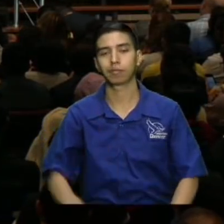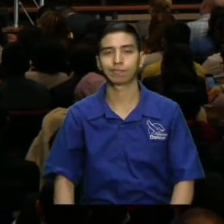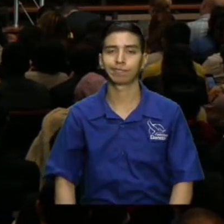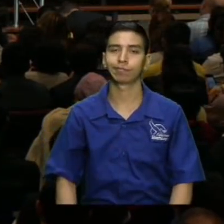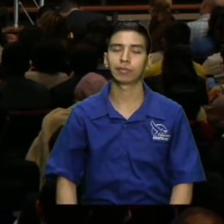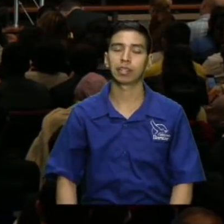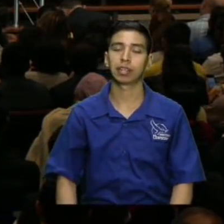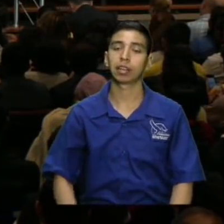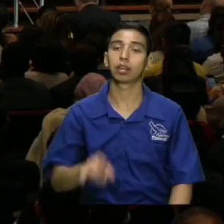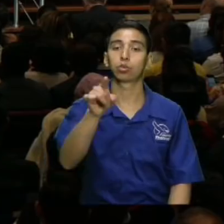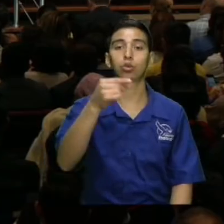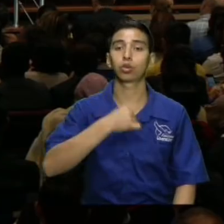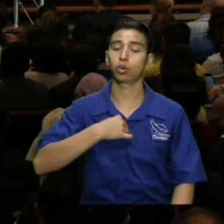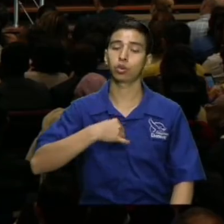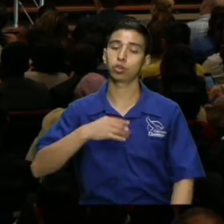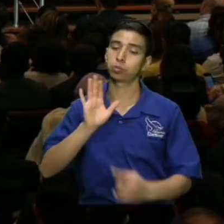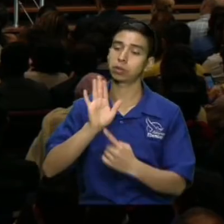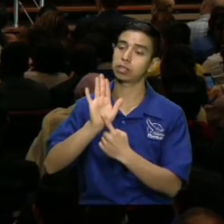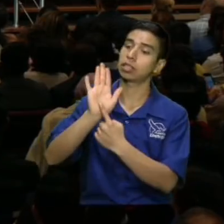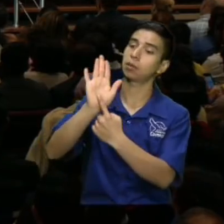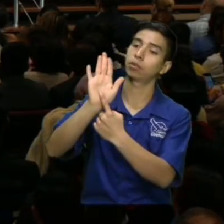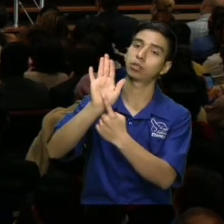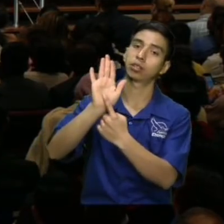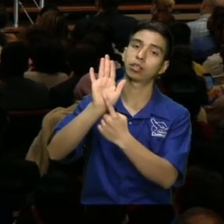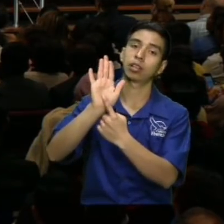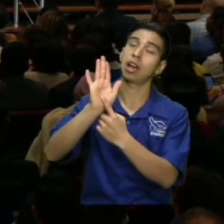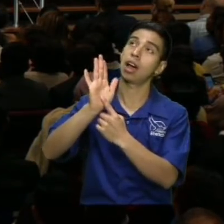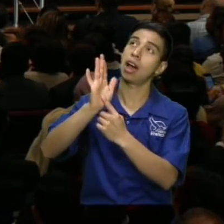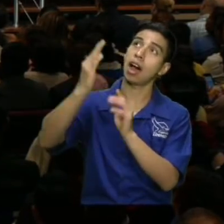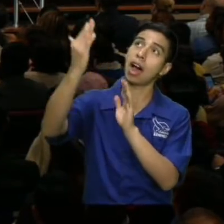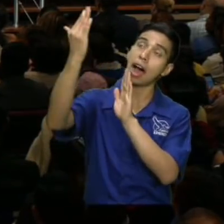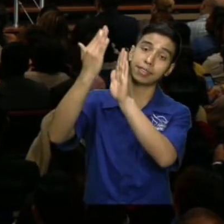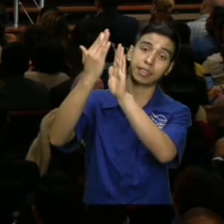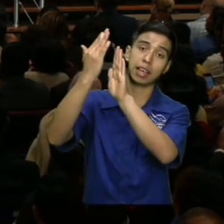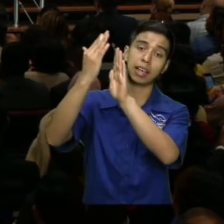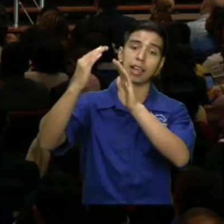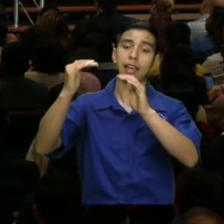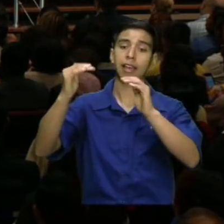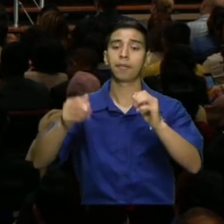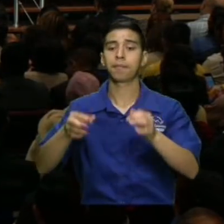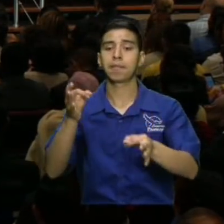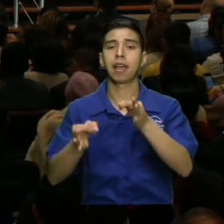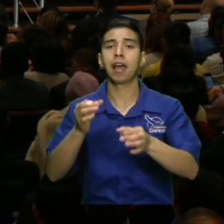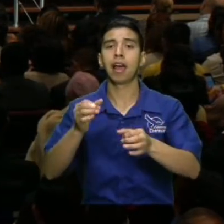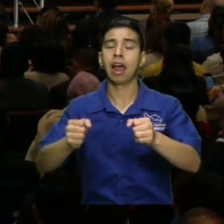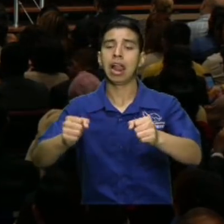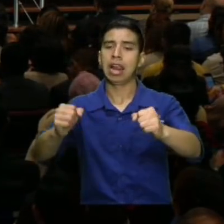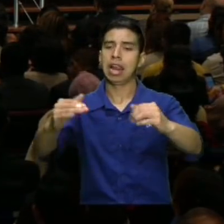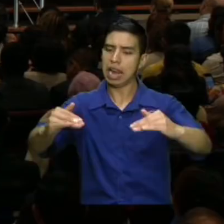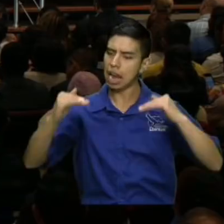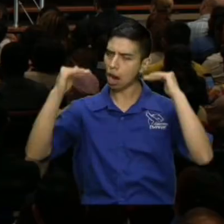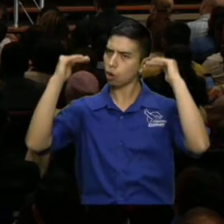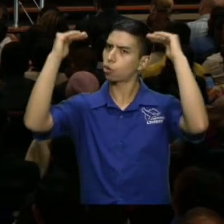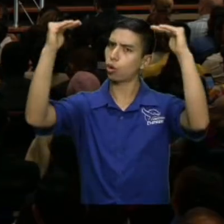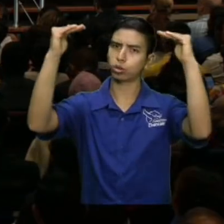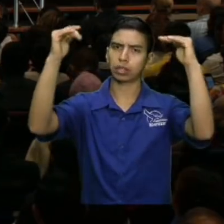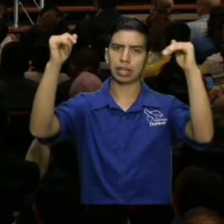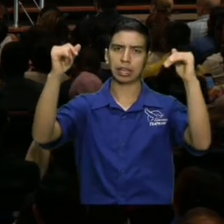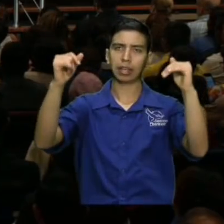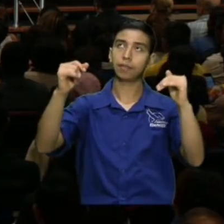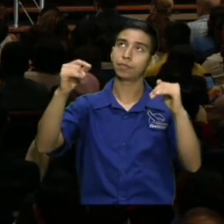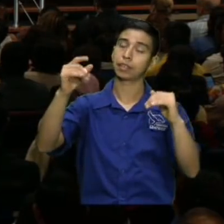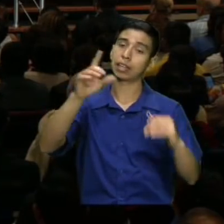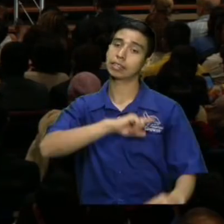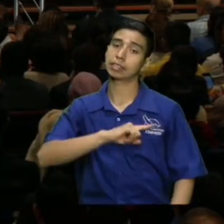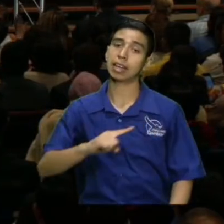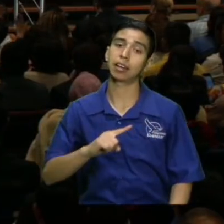la corte que está en los lugares celestiales y digas: aquí vengo con el pan y el vino a reclamar